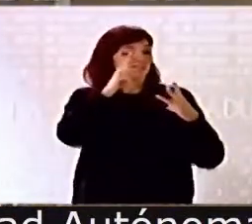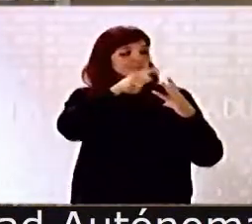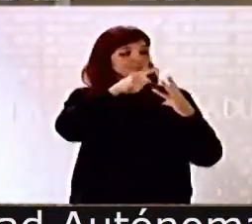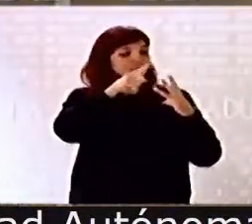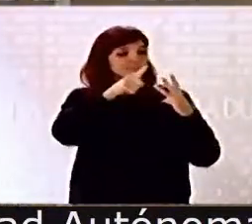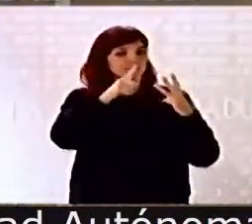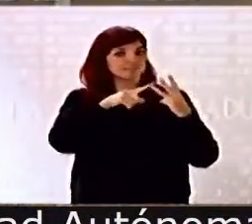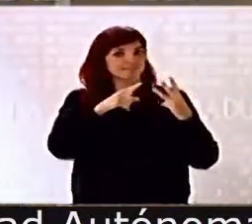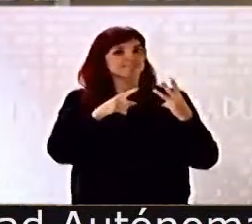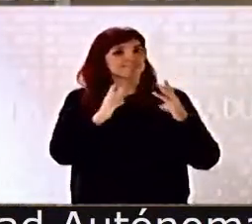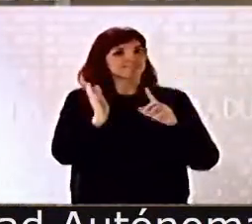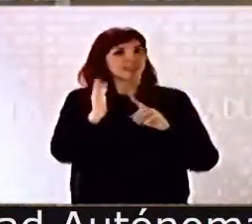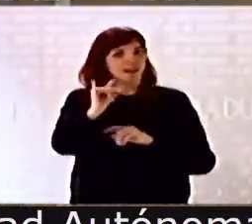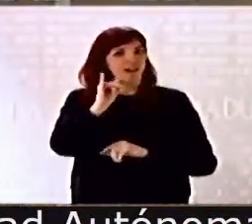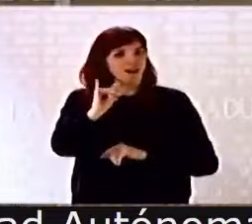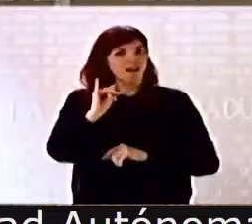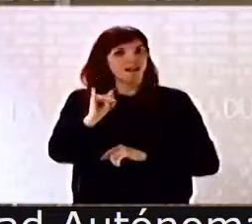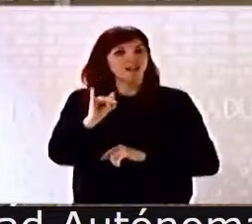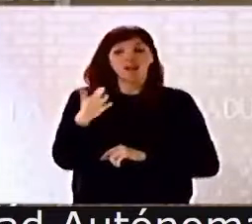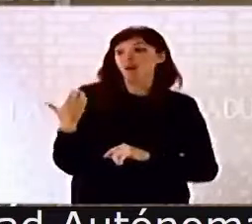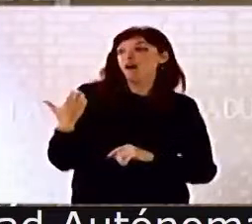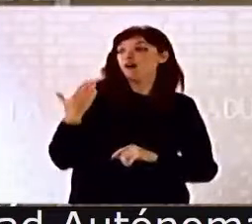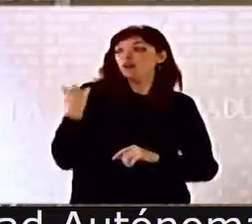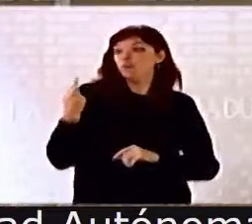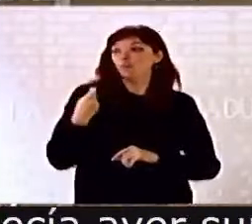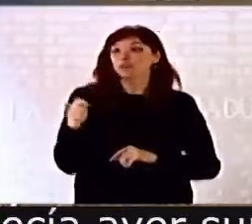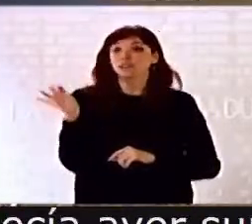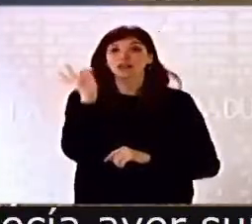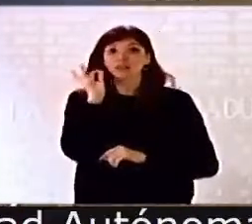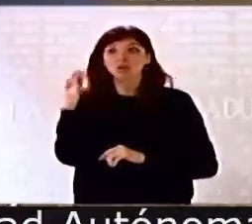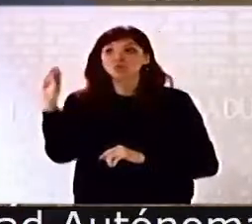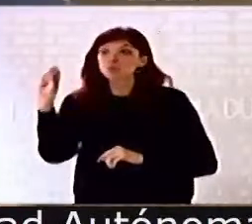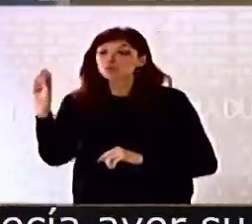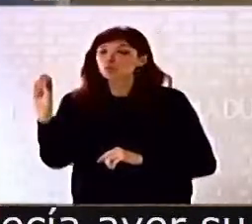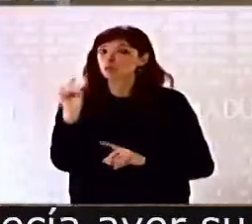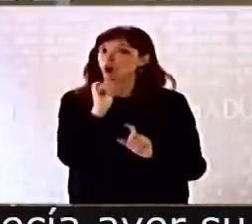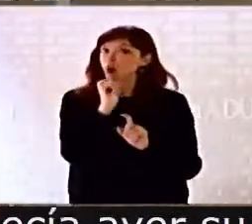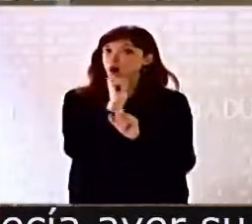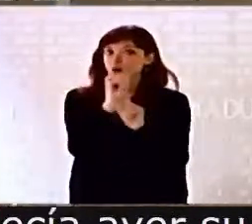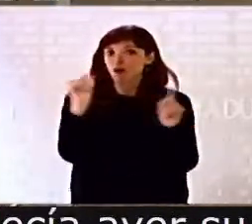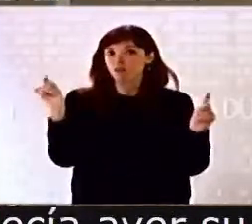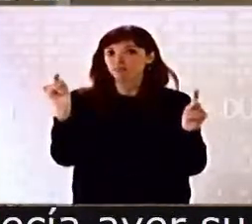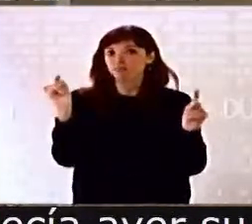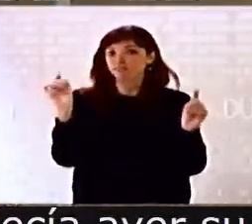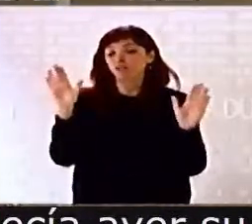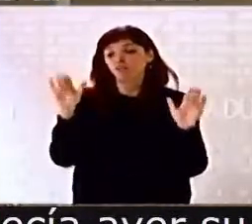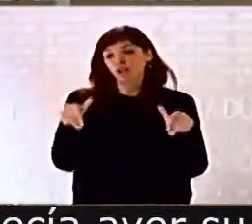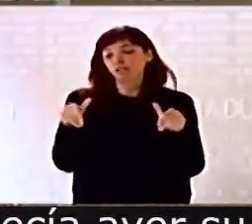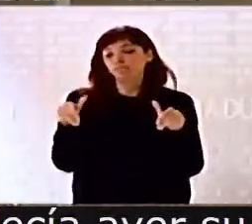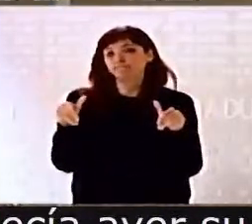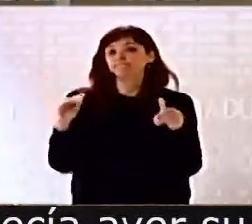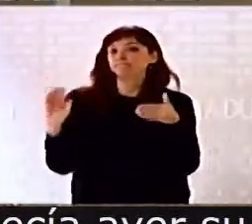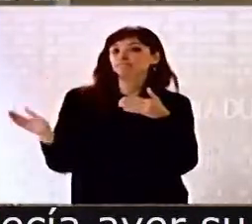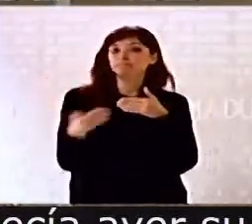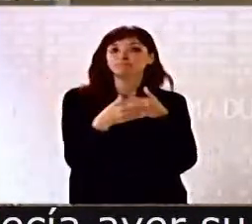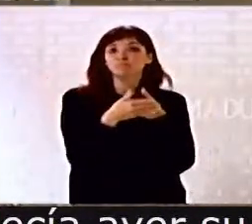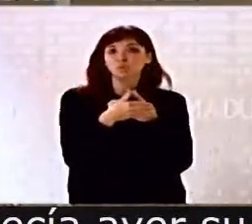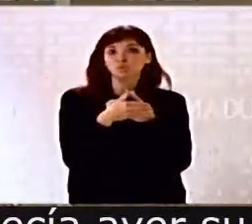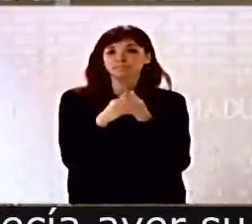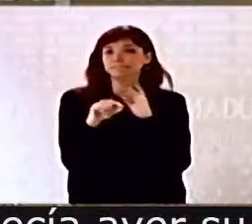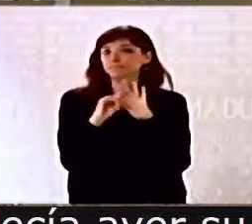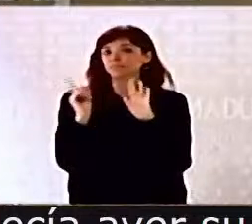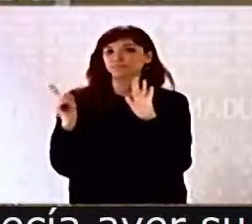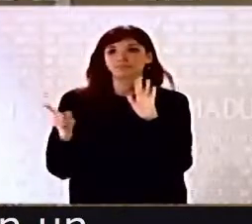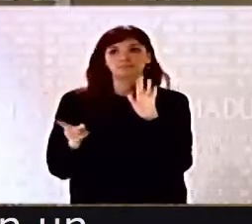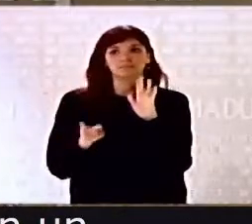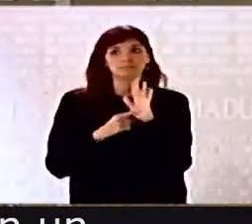ayer su presidenta, y, por tanto, ha tenido que tomar medidas en un aislamiento perimetral de